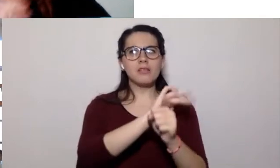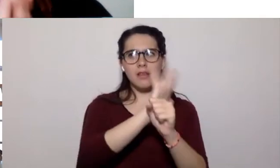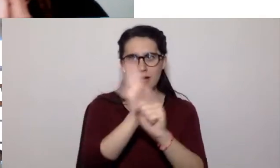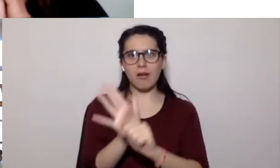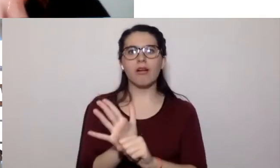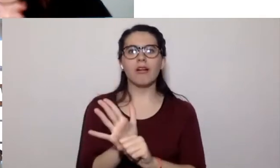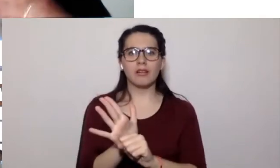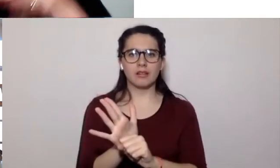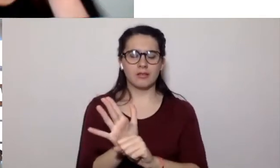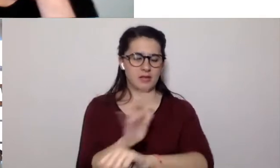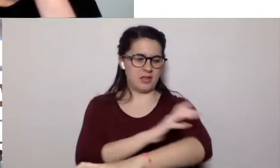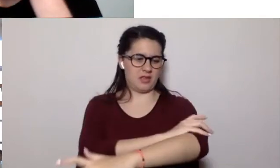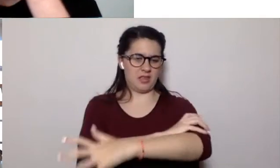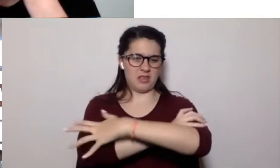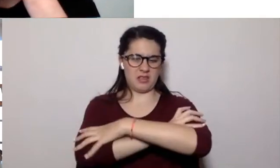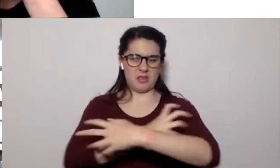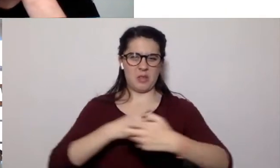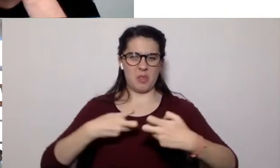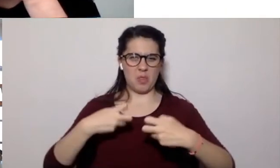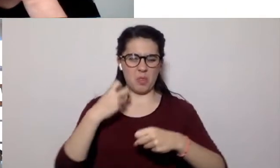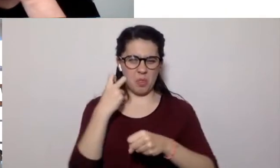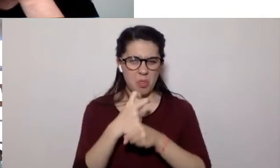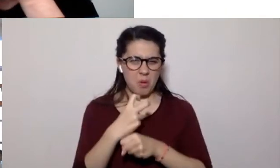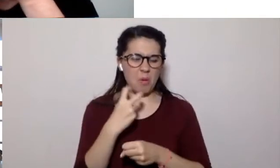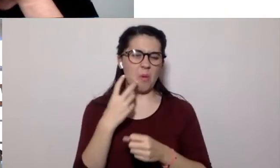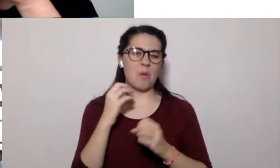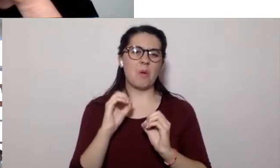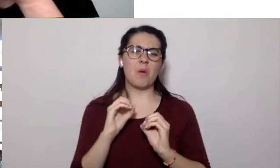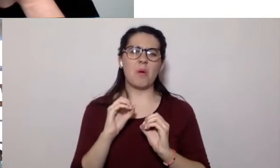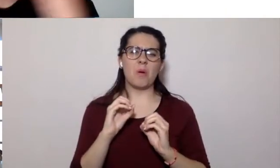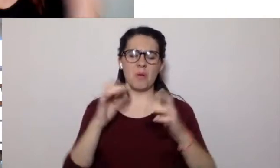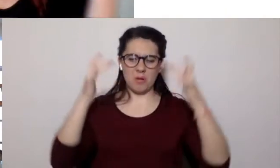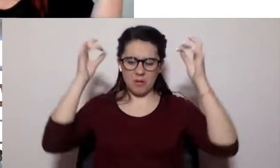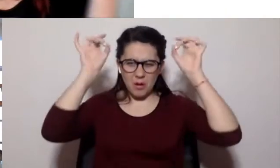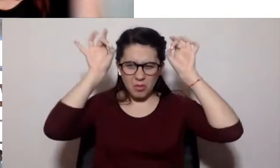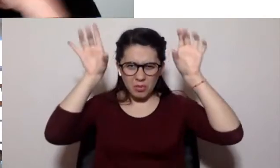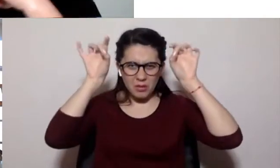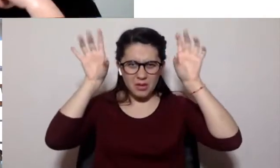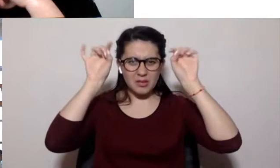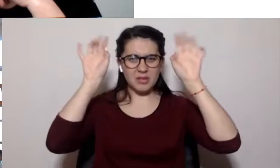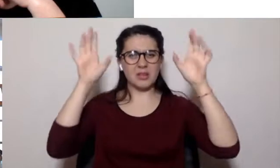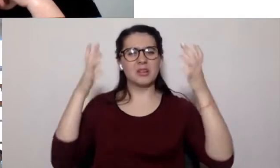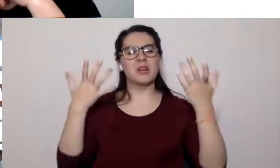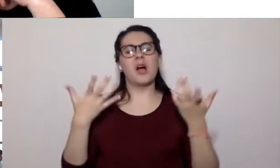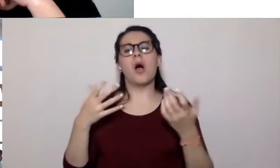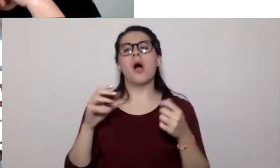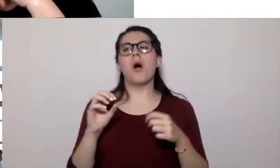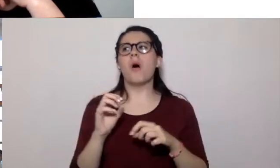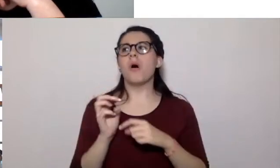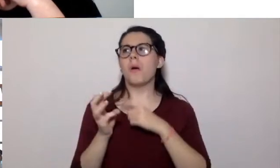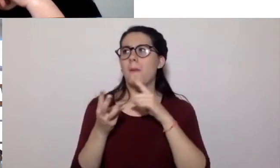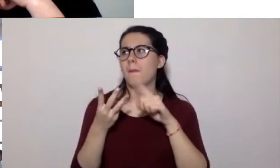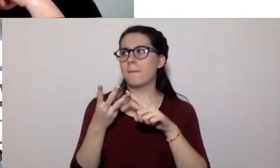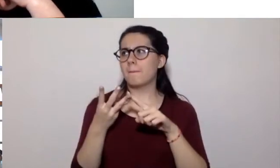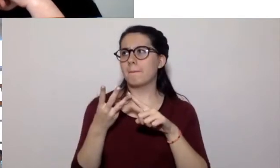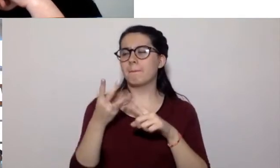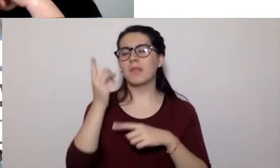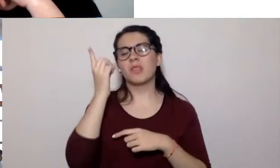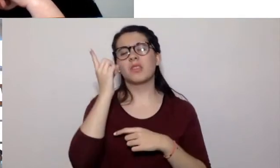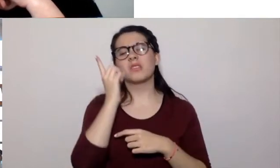tensión muscular, dolores musculares, puedes tener dolores de cabeza, dificultad para